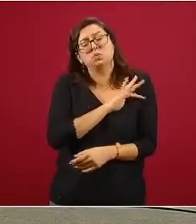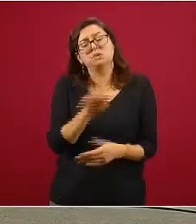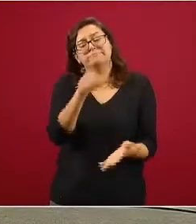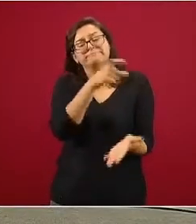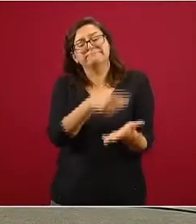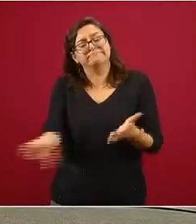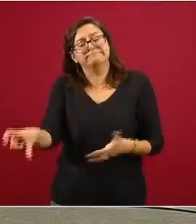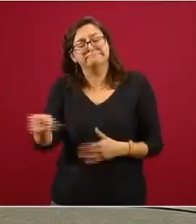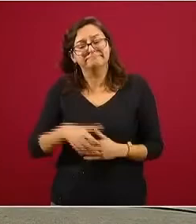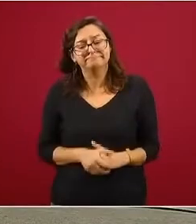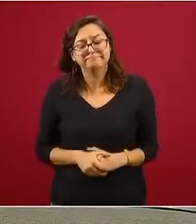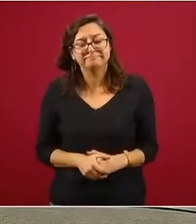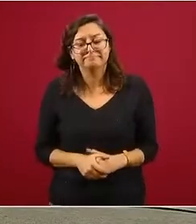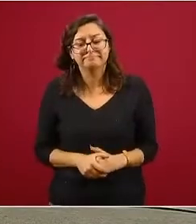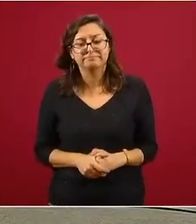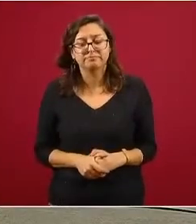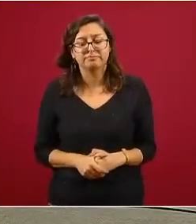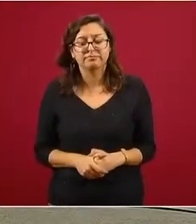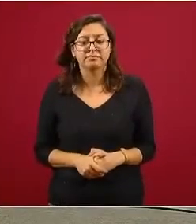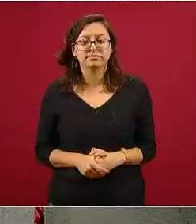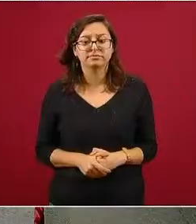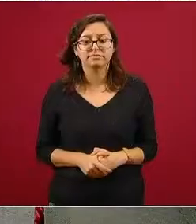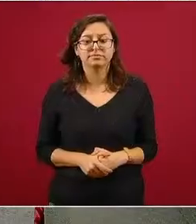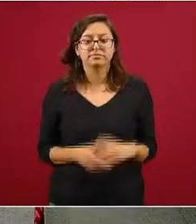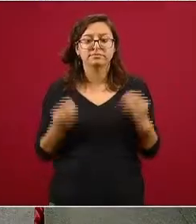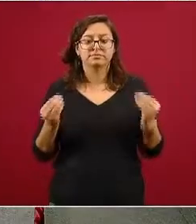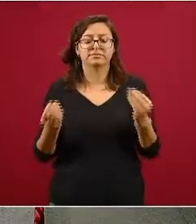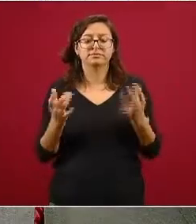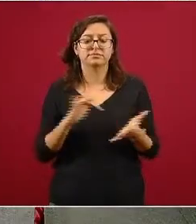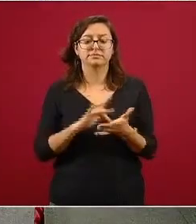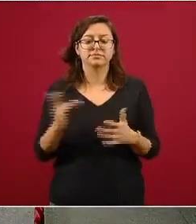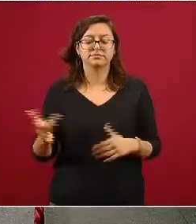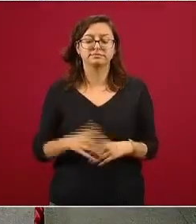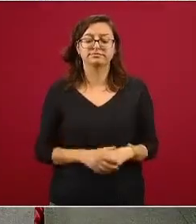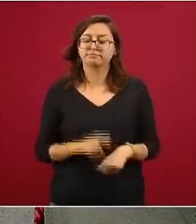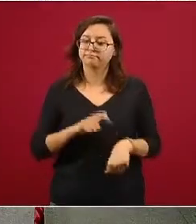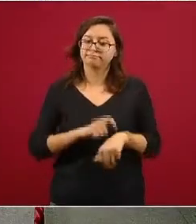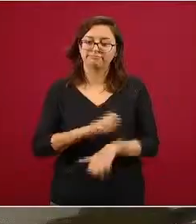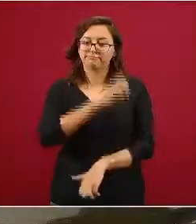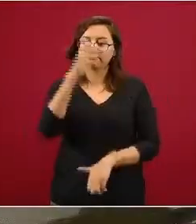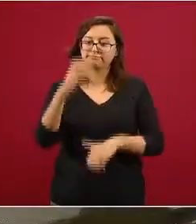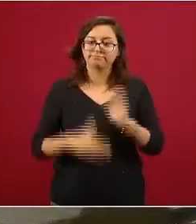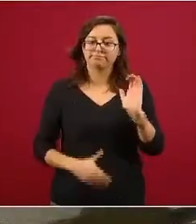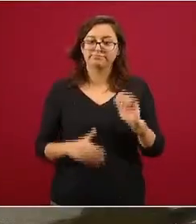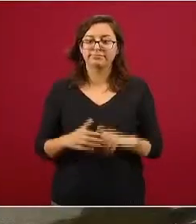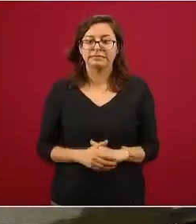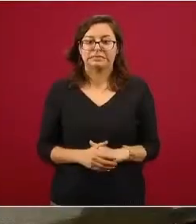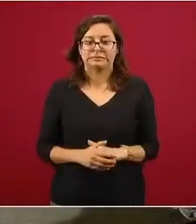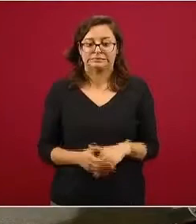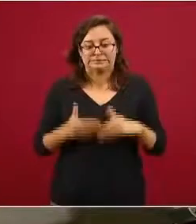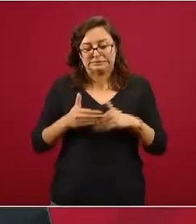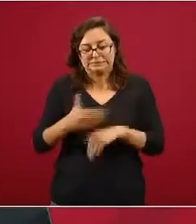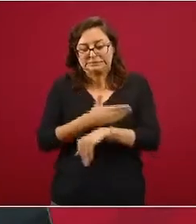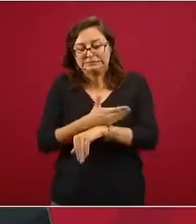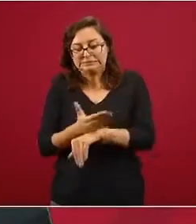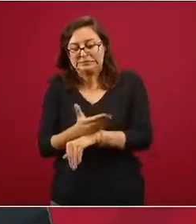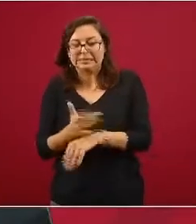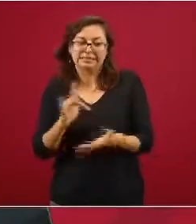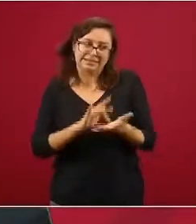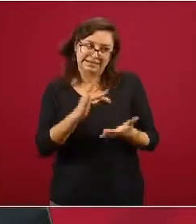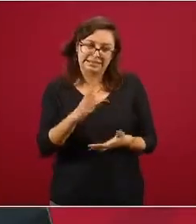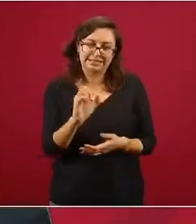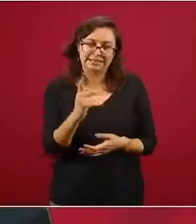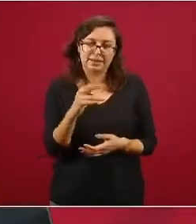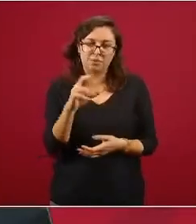el portafolio de posibilidades. Muchas gracias, Araceli. Aquí terminamos, nos regalaron unos minutos más, gracias a